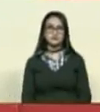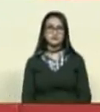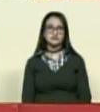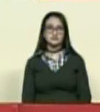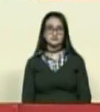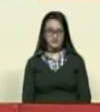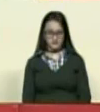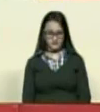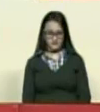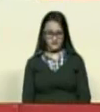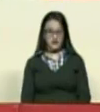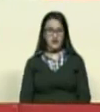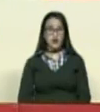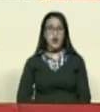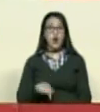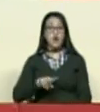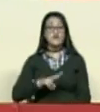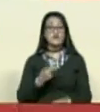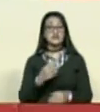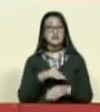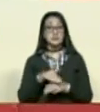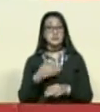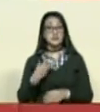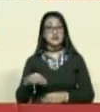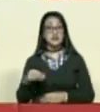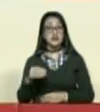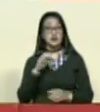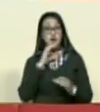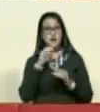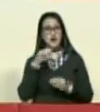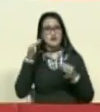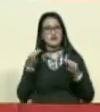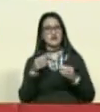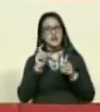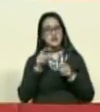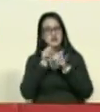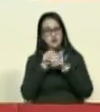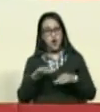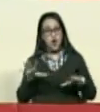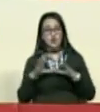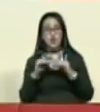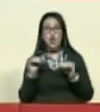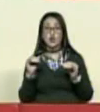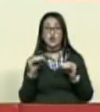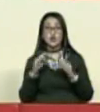Hoy el vicepresidente ejecutivo leyó un comunicado oficial, hay que distribuirlo en todos los idiomas.